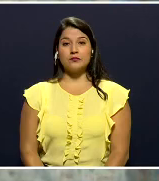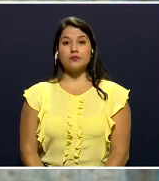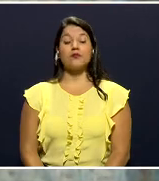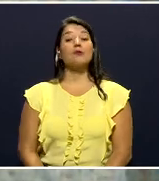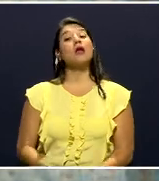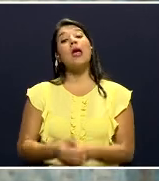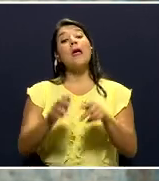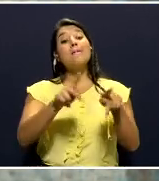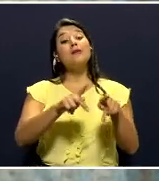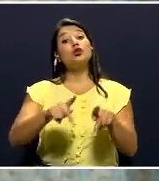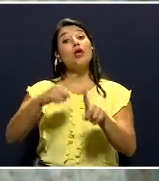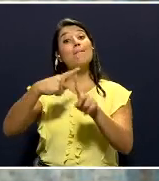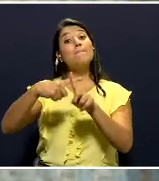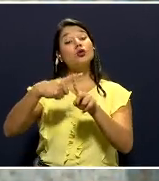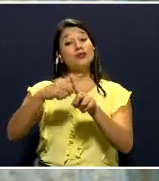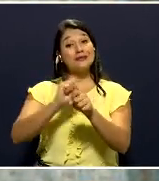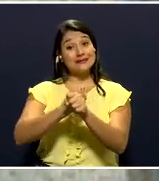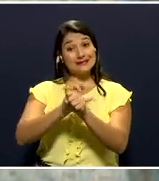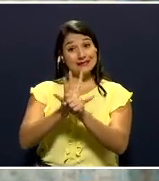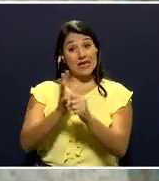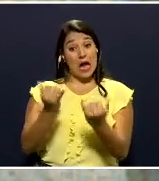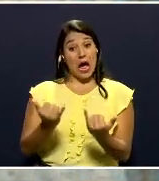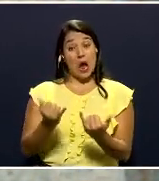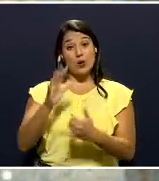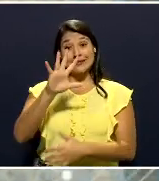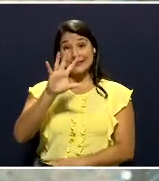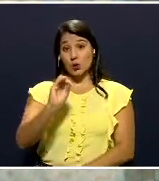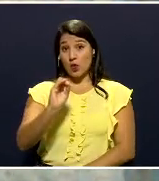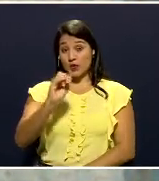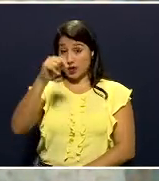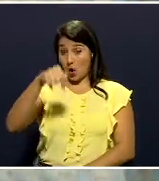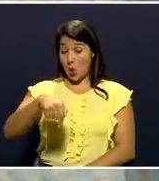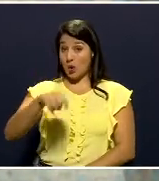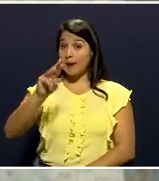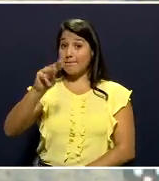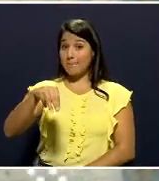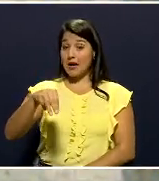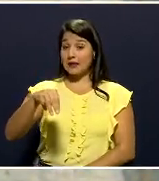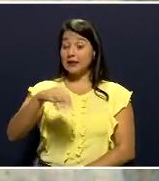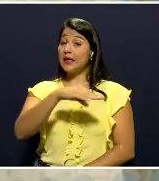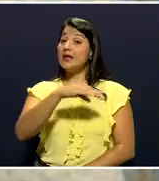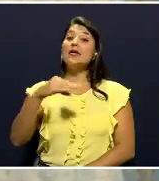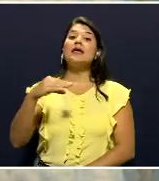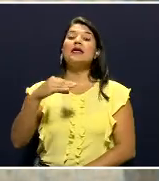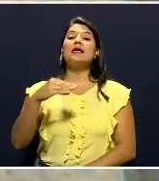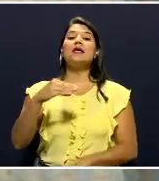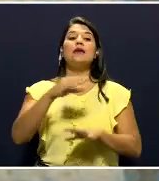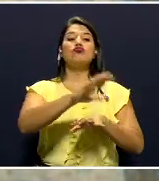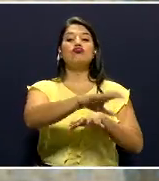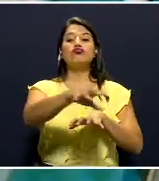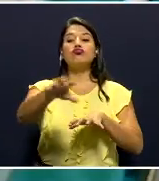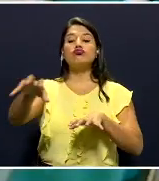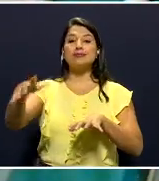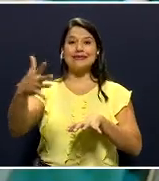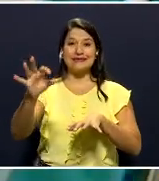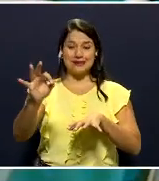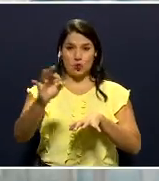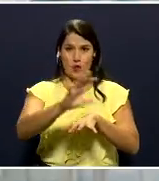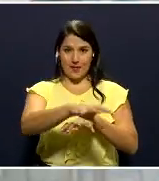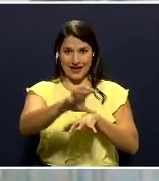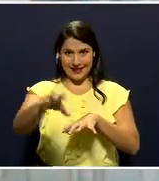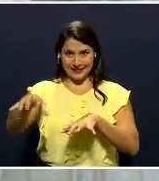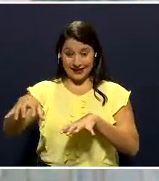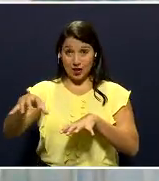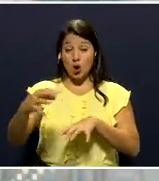Casos positivos por coronavirus aumentaron a 50 este martes y se distribuyen por 19 cantones distintos. 4 de